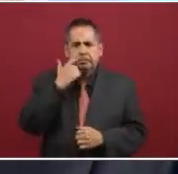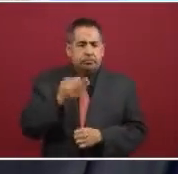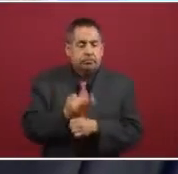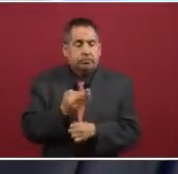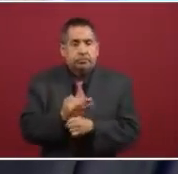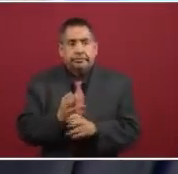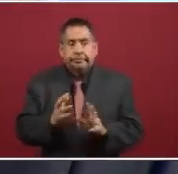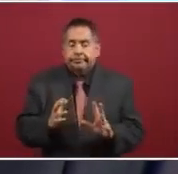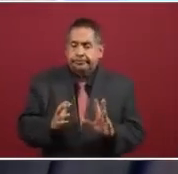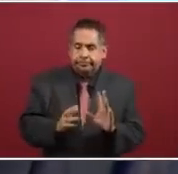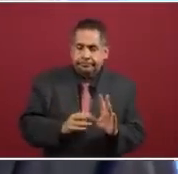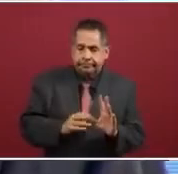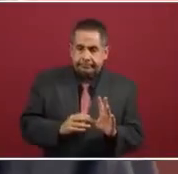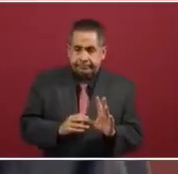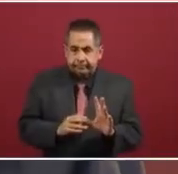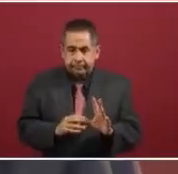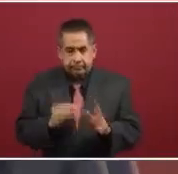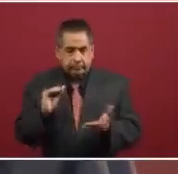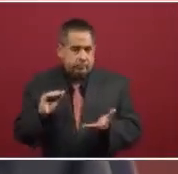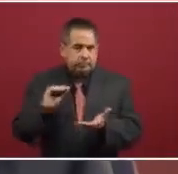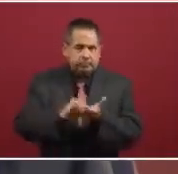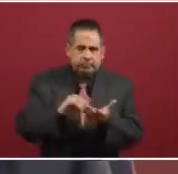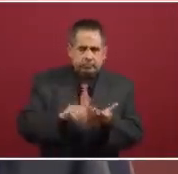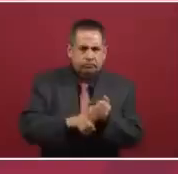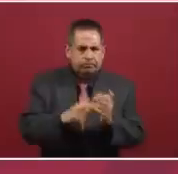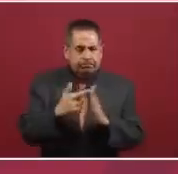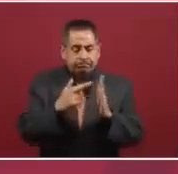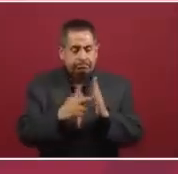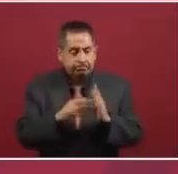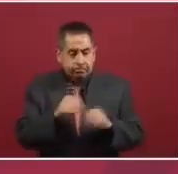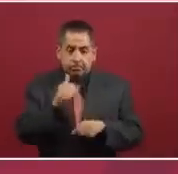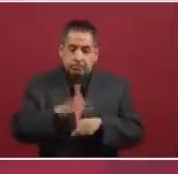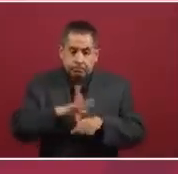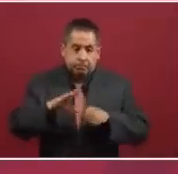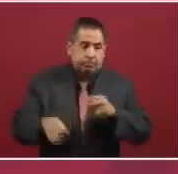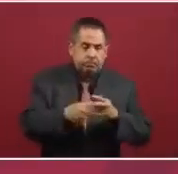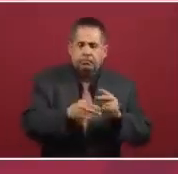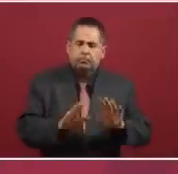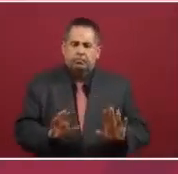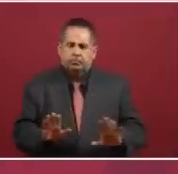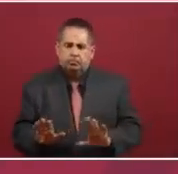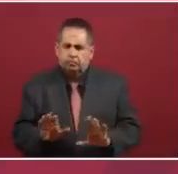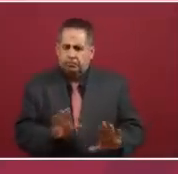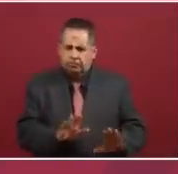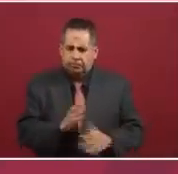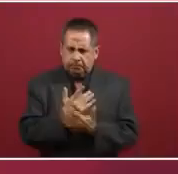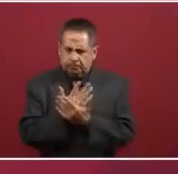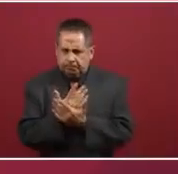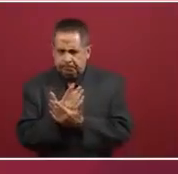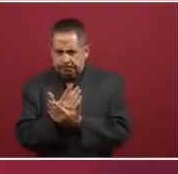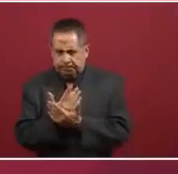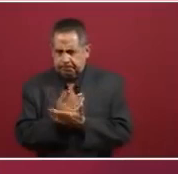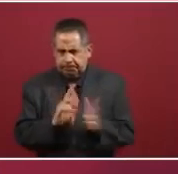ahora implementar medidas adicionales.